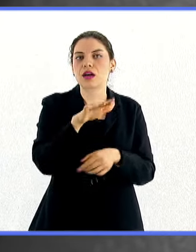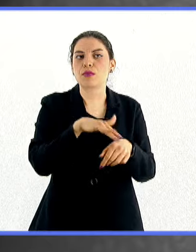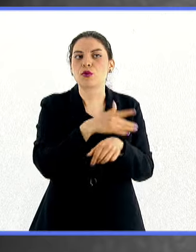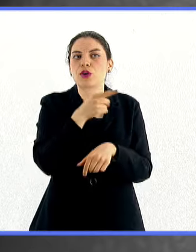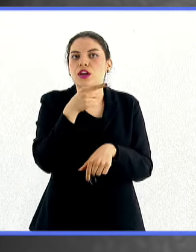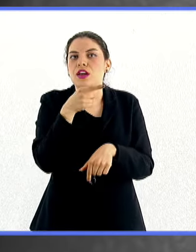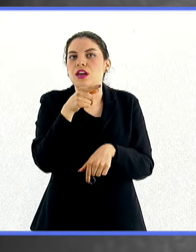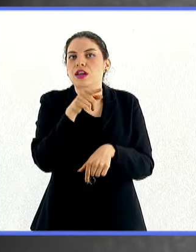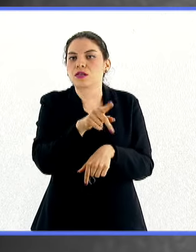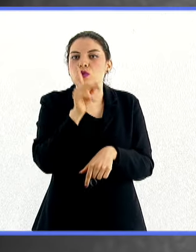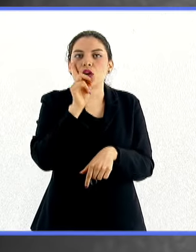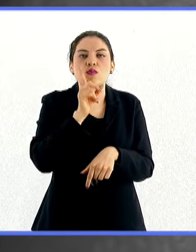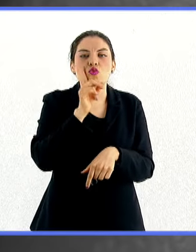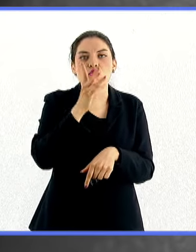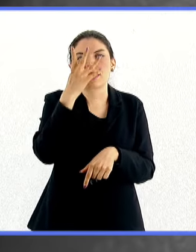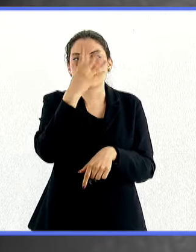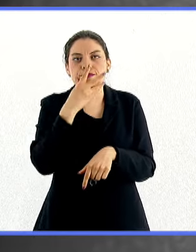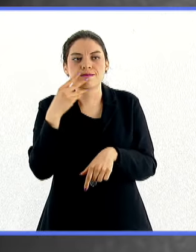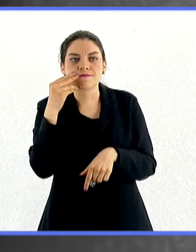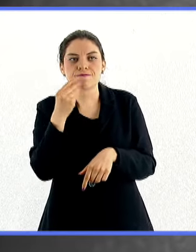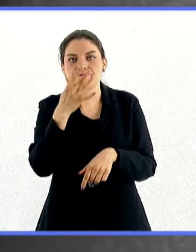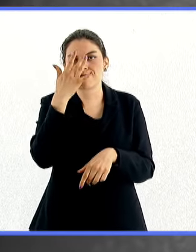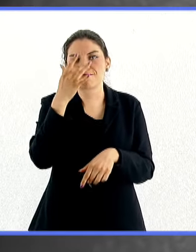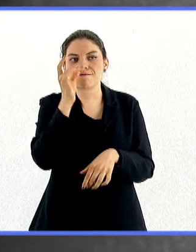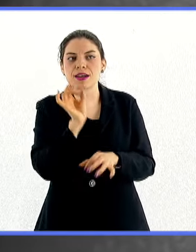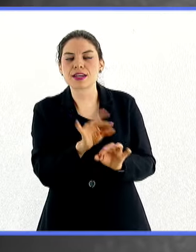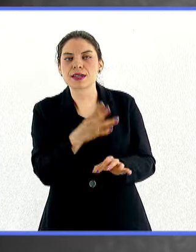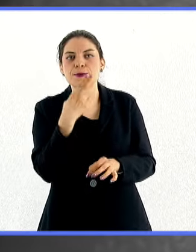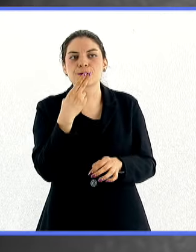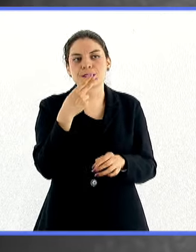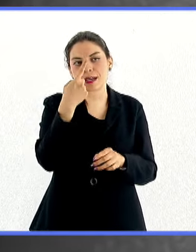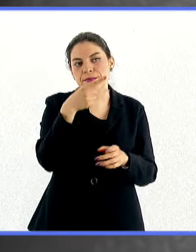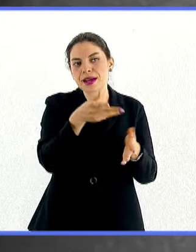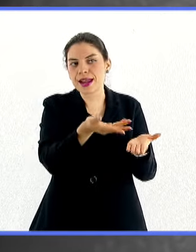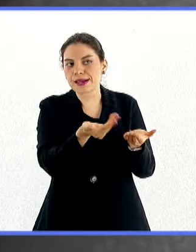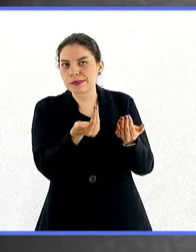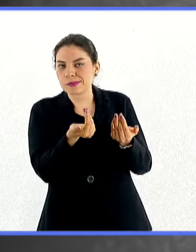mujer hermosísima lo hechiza, conoce sabios extraordinarios,